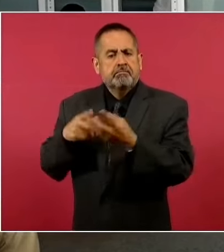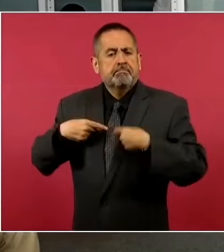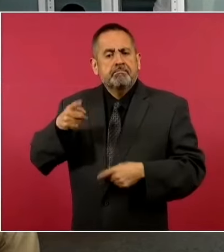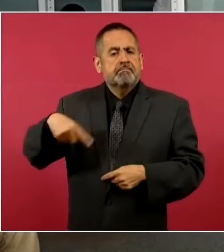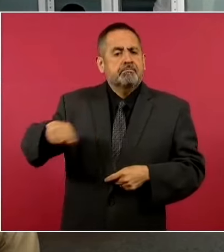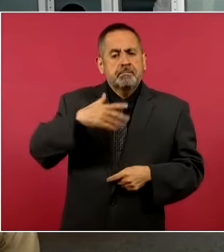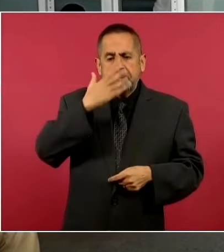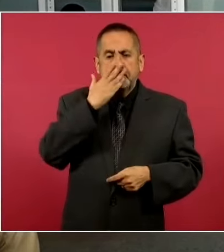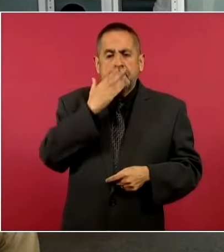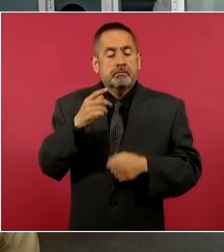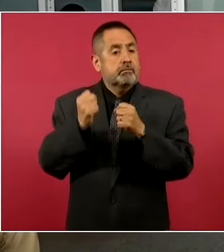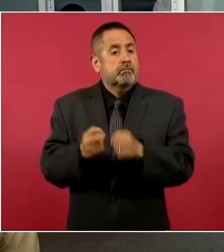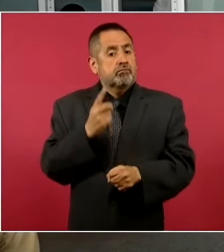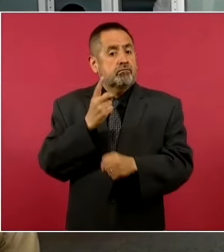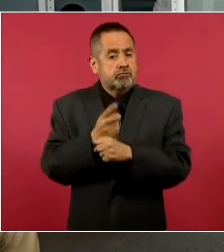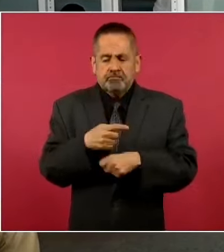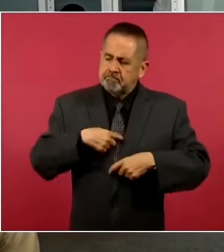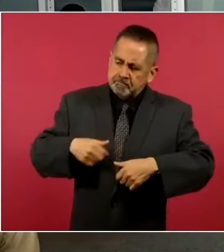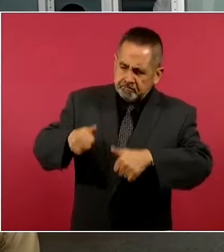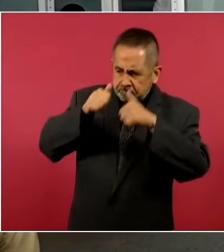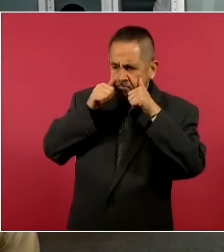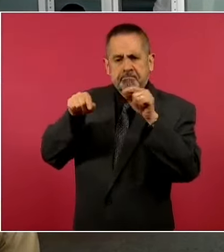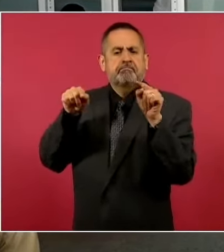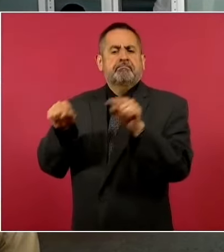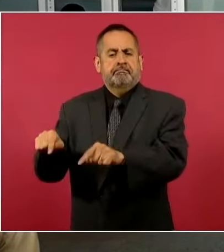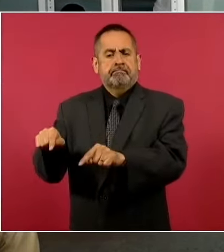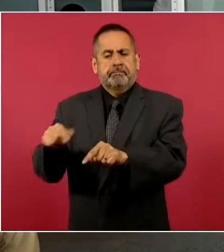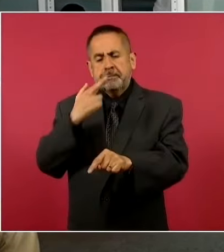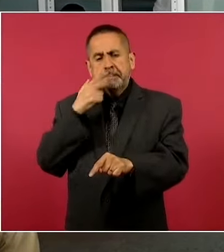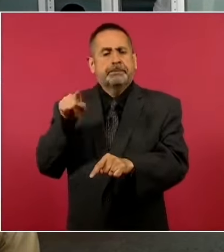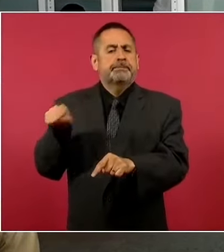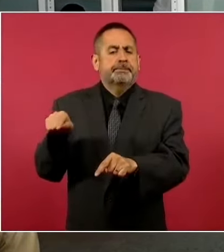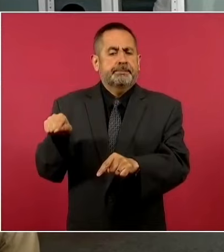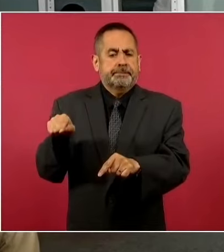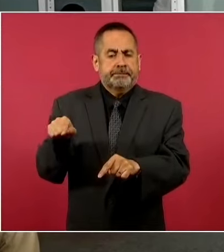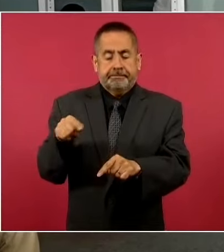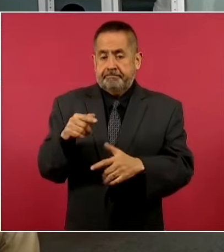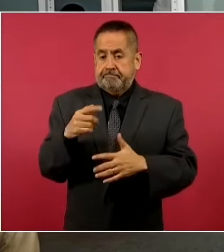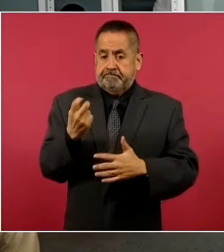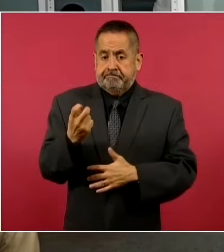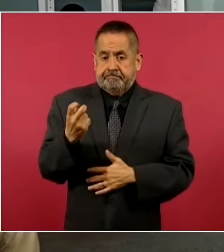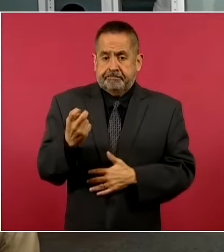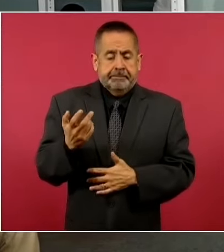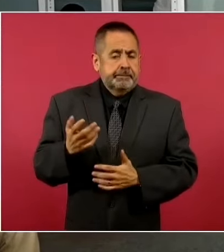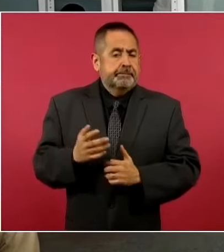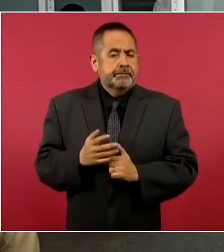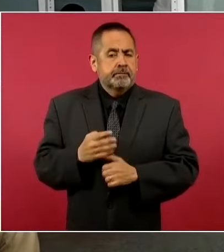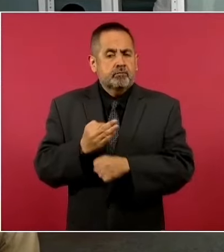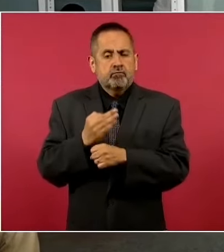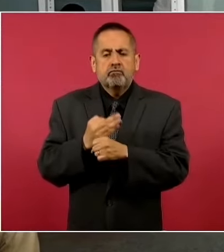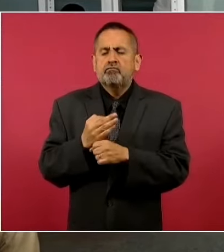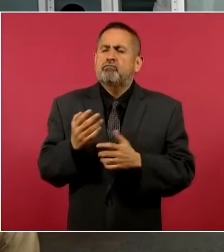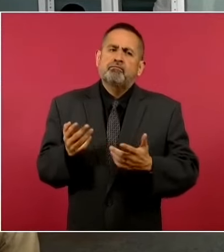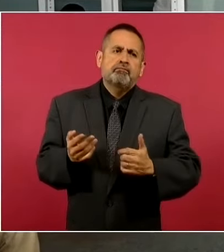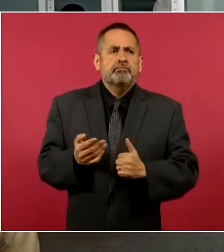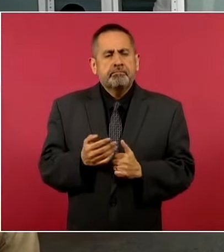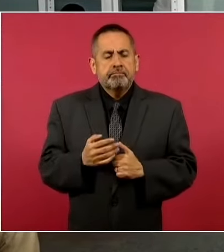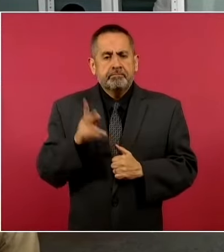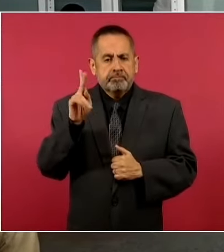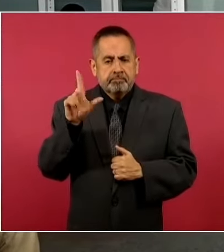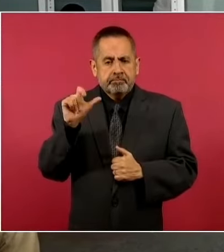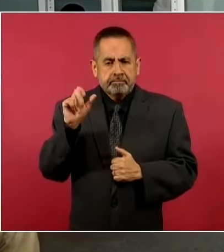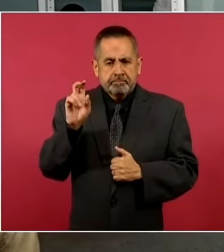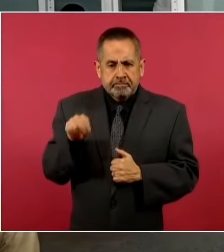tienen seguridad social. En ese sentido, tenemos el plan para